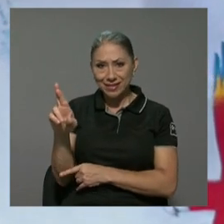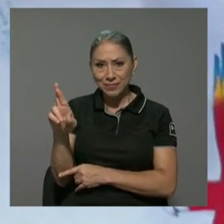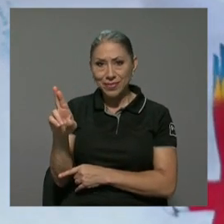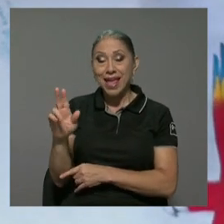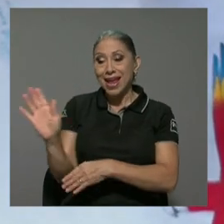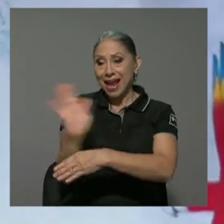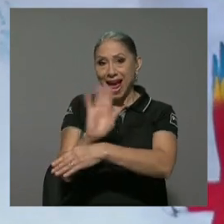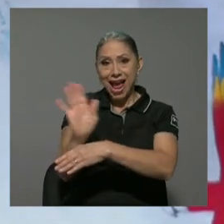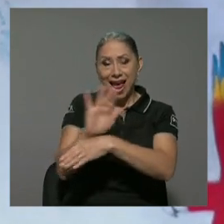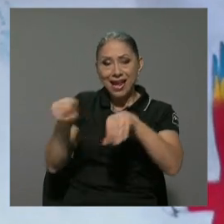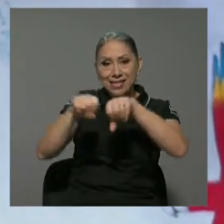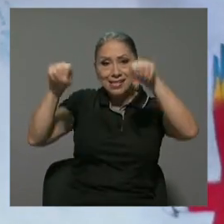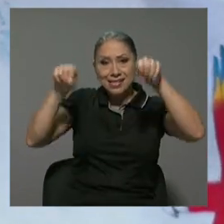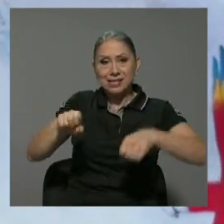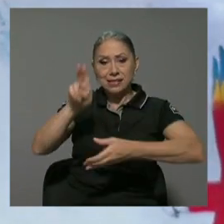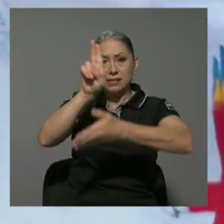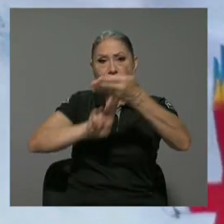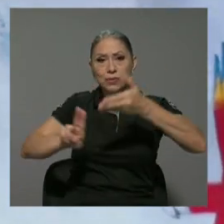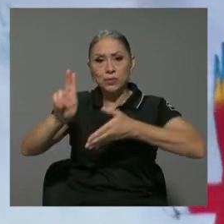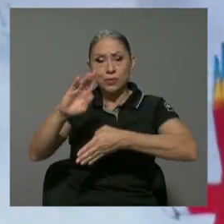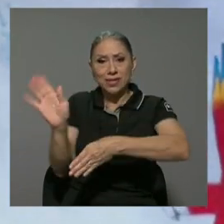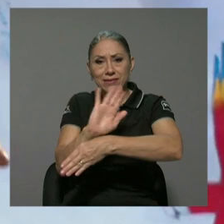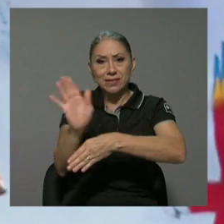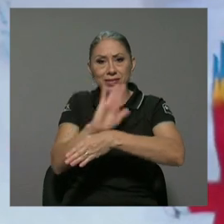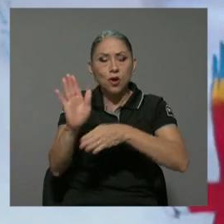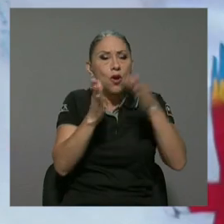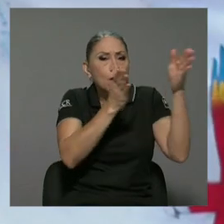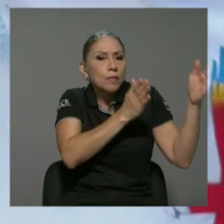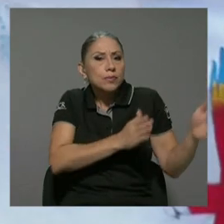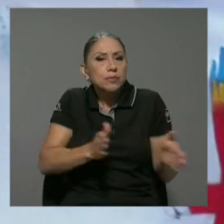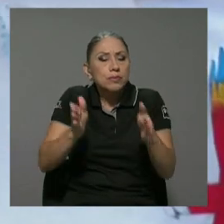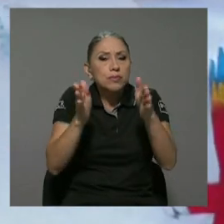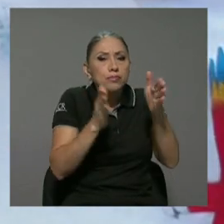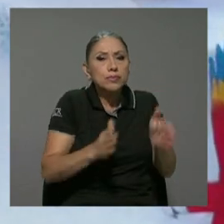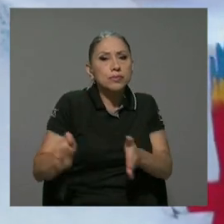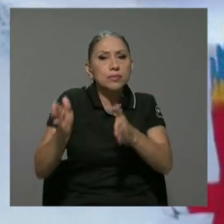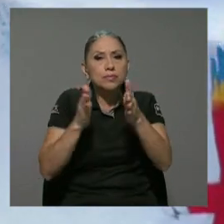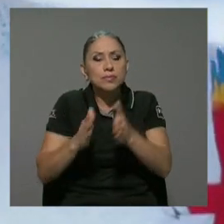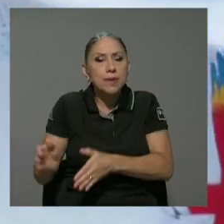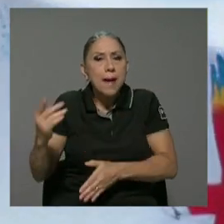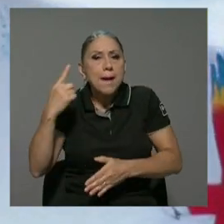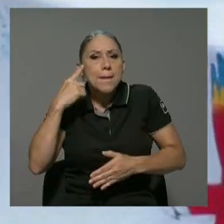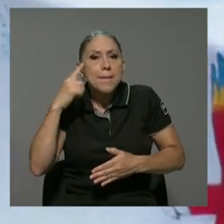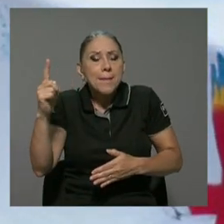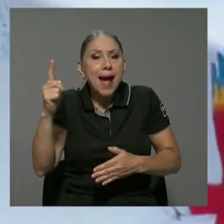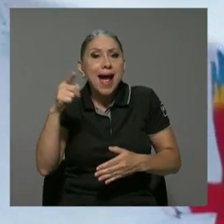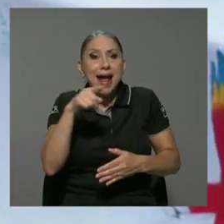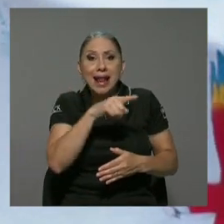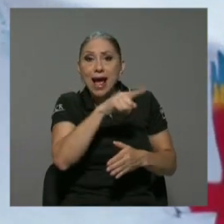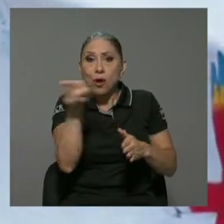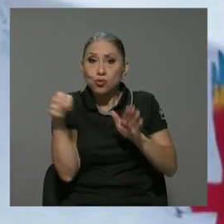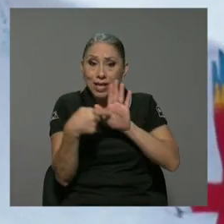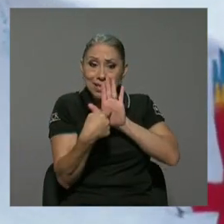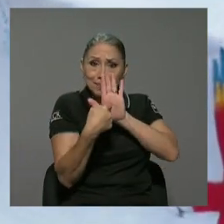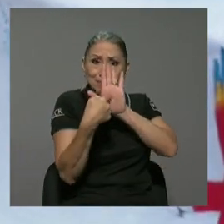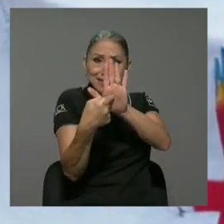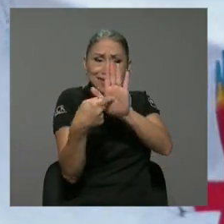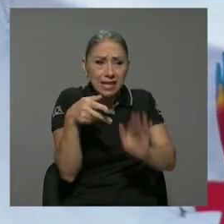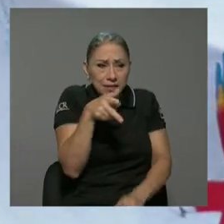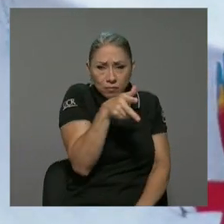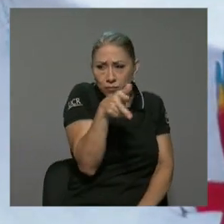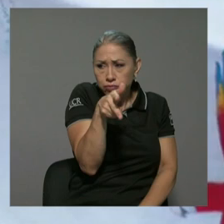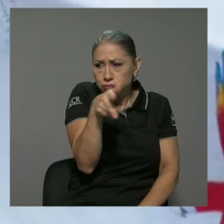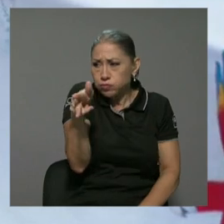canal, el sistema universitario de televisión se ha preparado para darle una cobertura a ustedes que están en